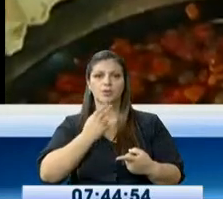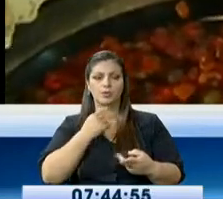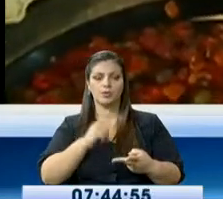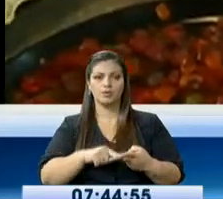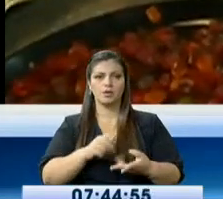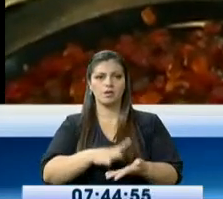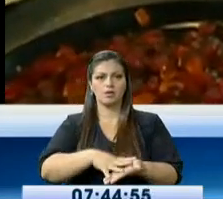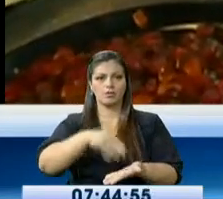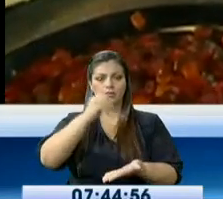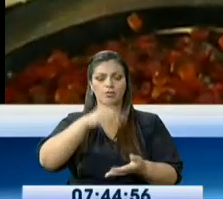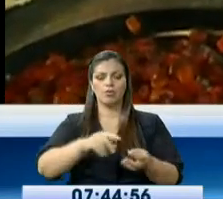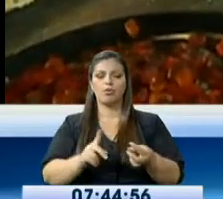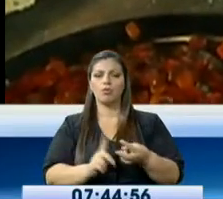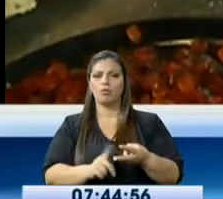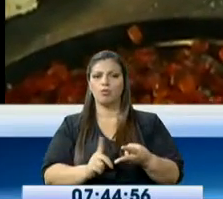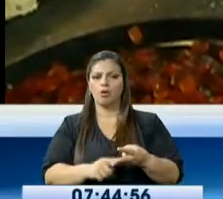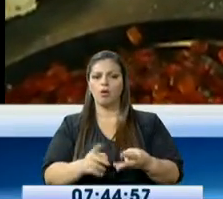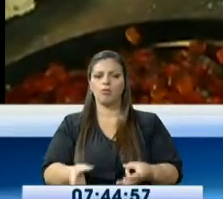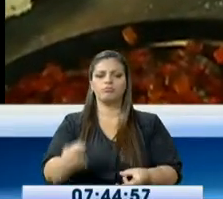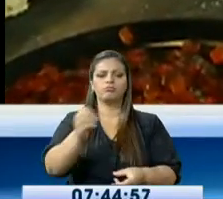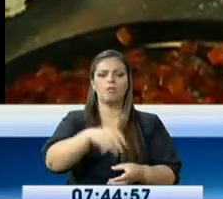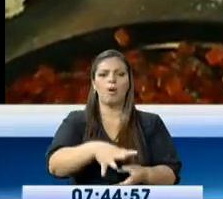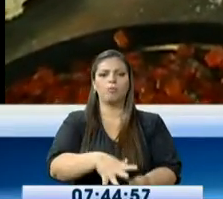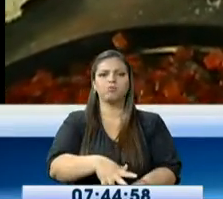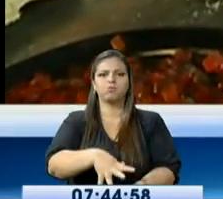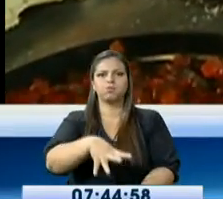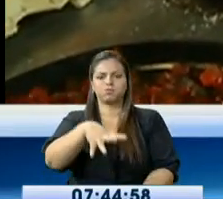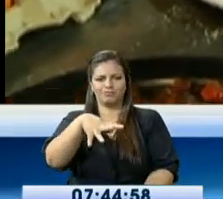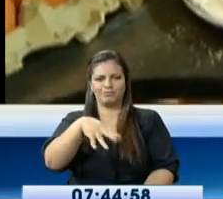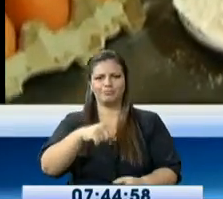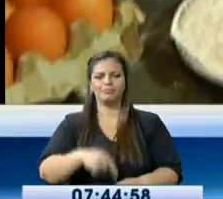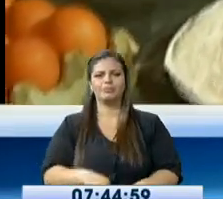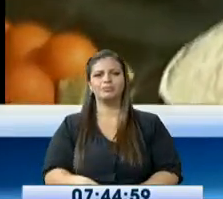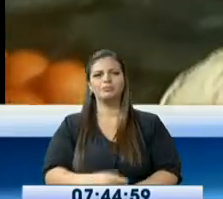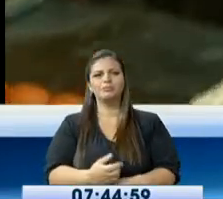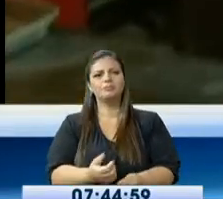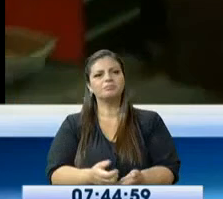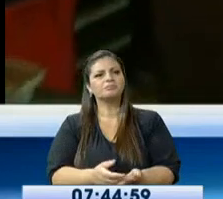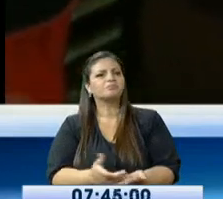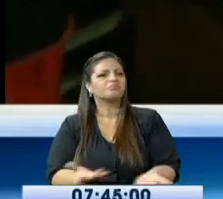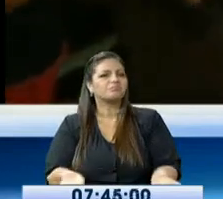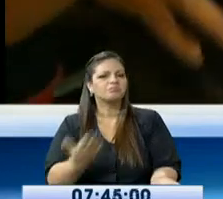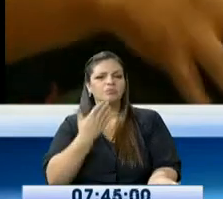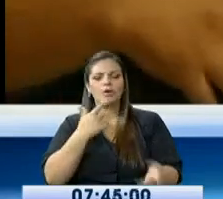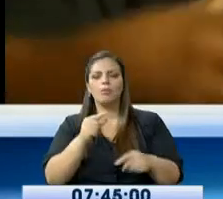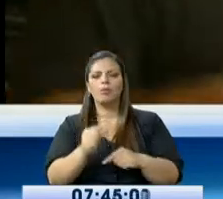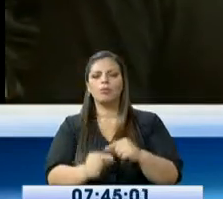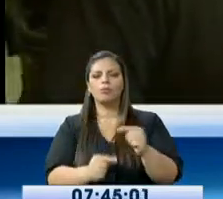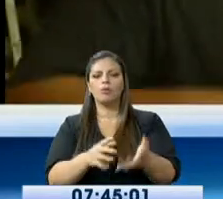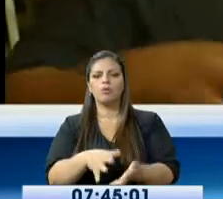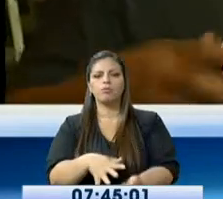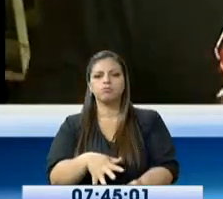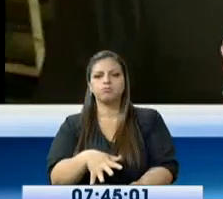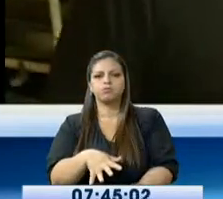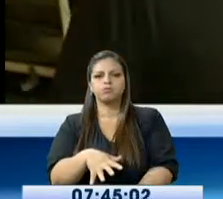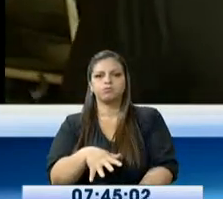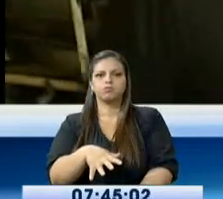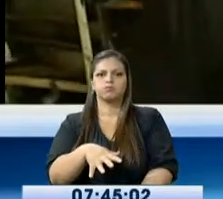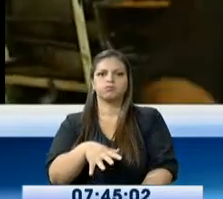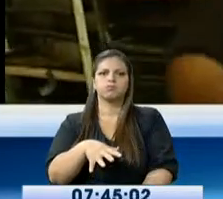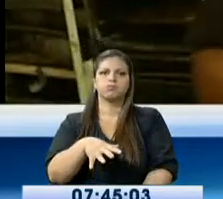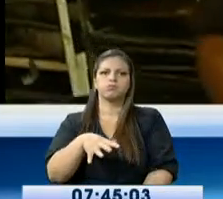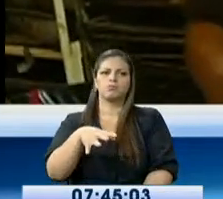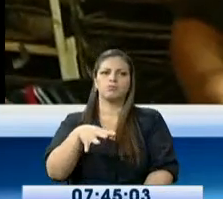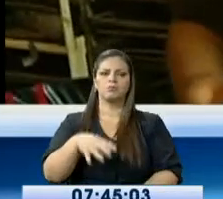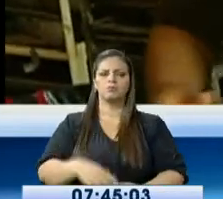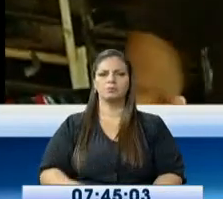se lo mandamos a un reposo de 1 hora más o menos, ¿no? Que eso nos va a ayudar a dar más volumen, o que coja más volumen el pan, o más fuerza al momento de subir el pan.